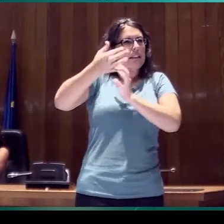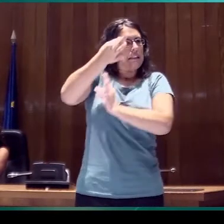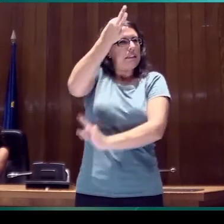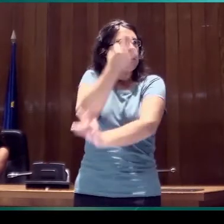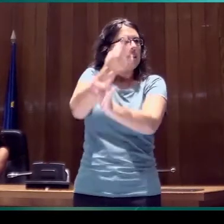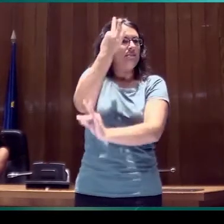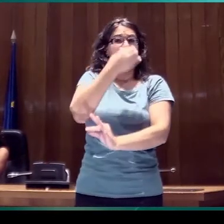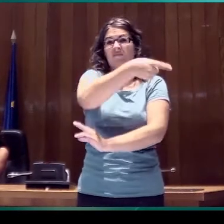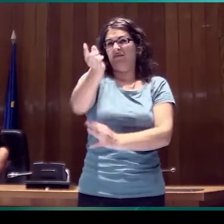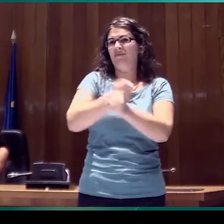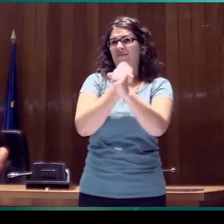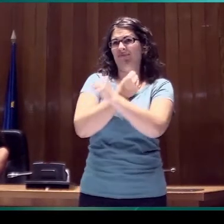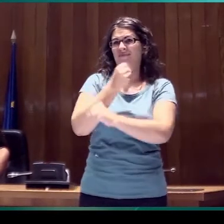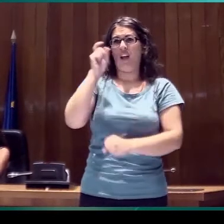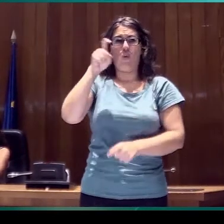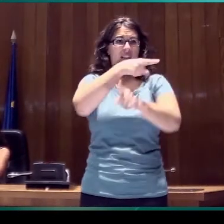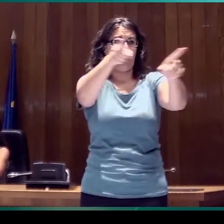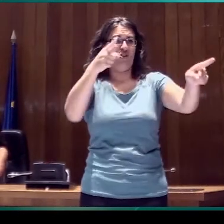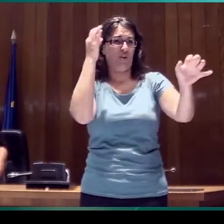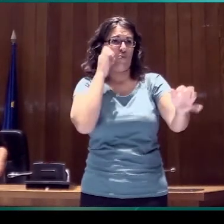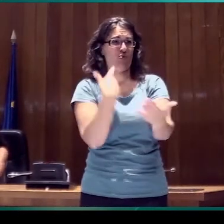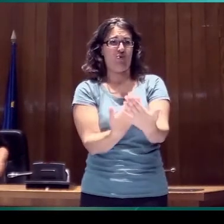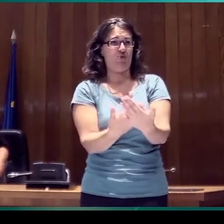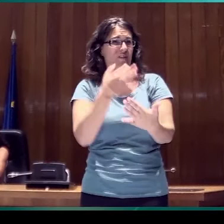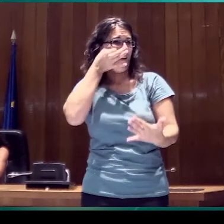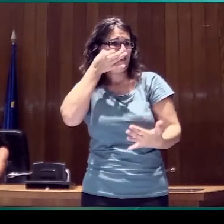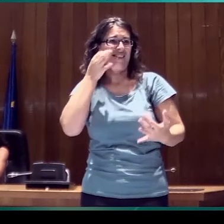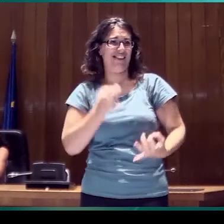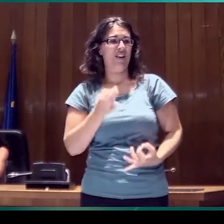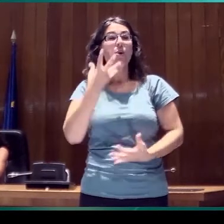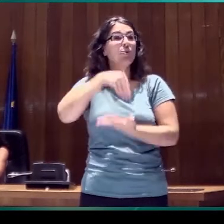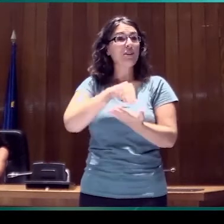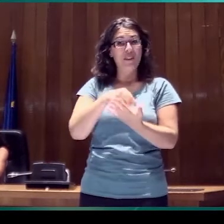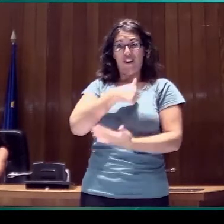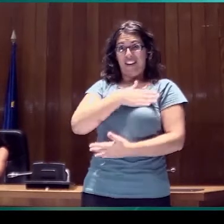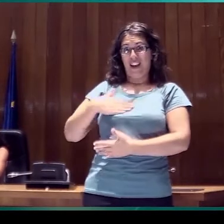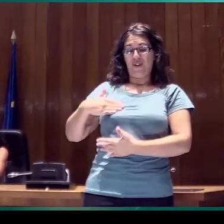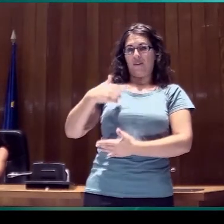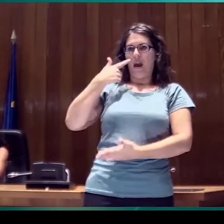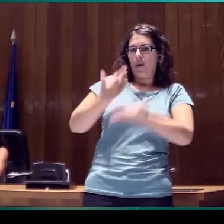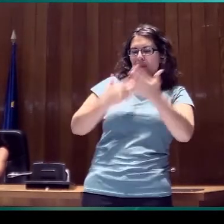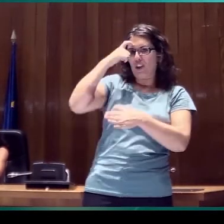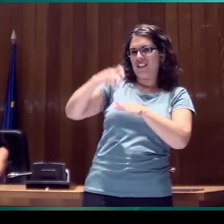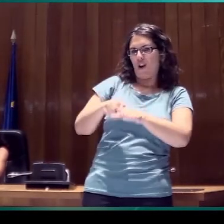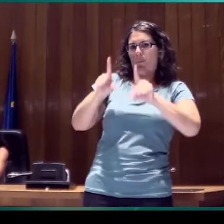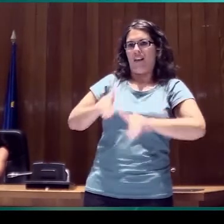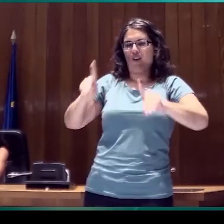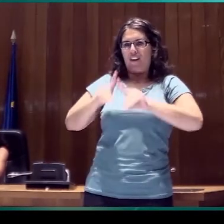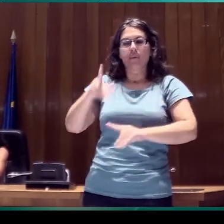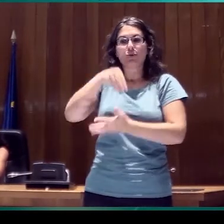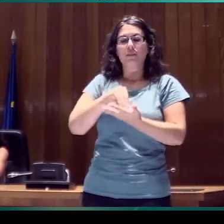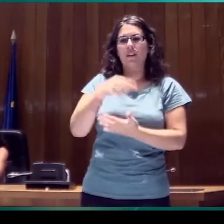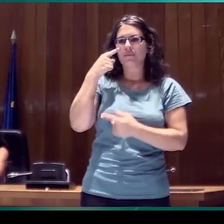que trabajáis en educación, que estáis en la sala, lo habréis podido comprobar, a veces nos encontramos con chavales sordos, con niños y niñas